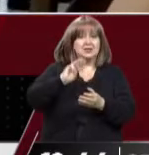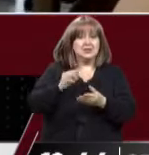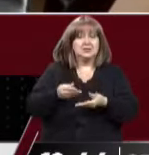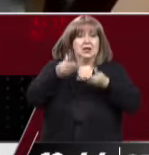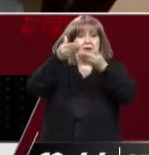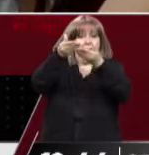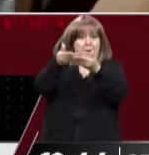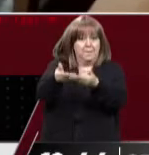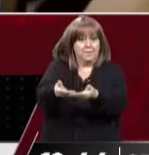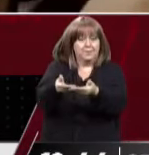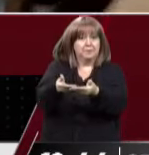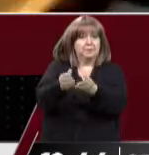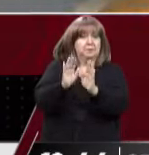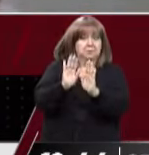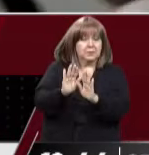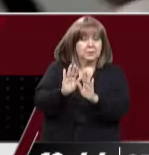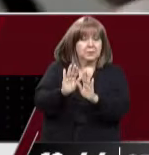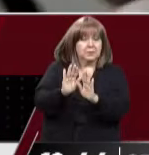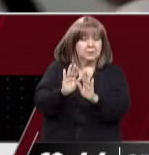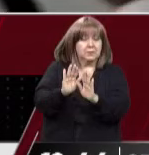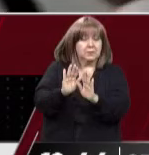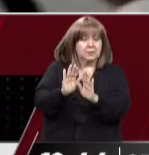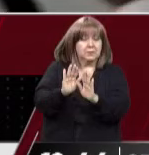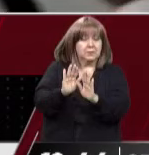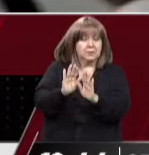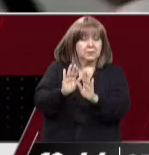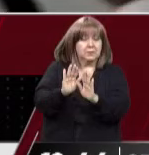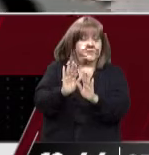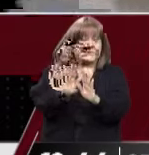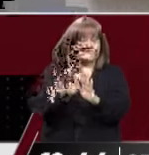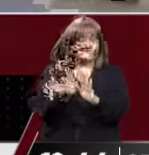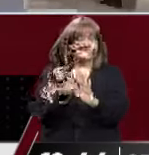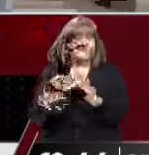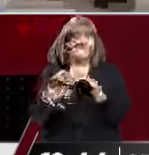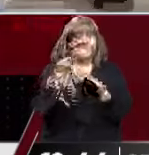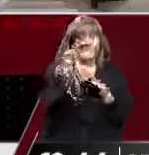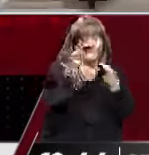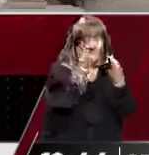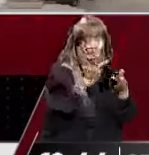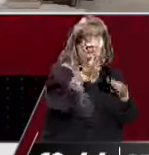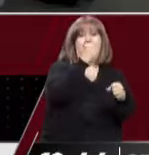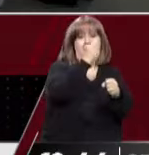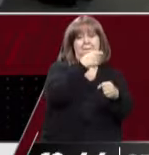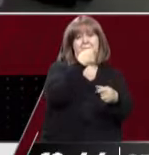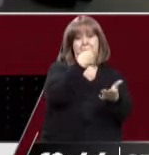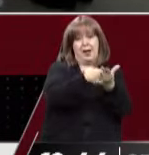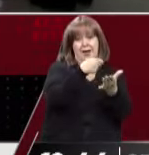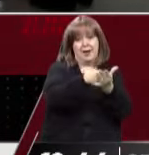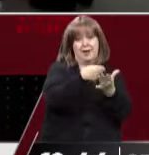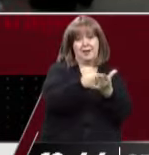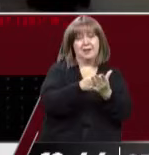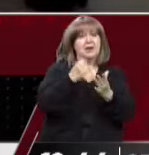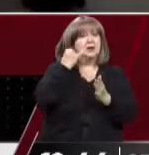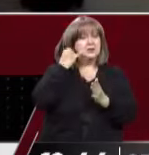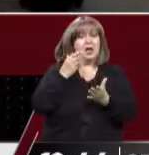se trasladan al personal retirado y el servicio penitenciario y pensionados y se